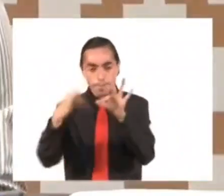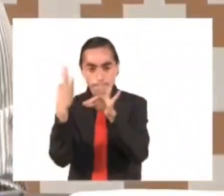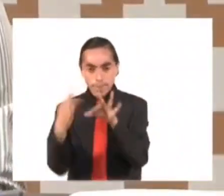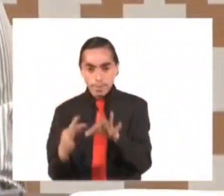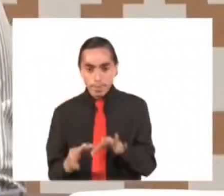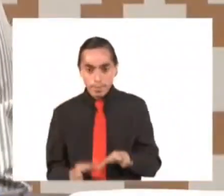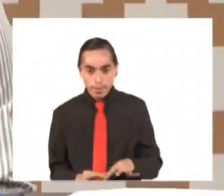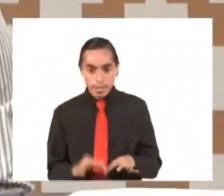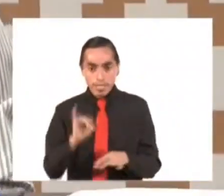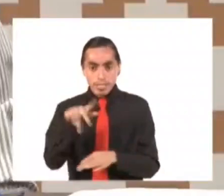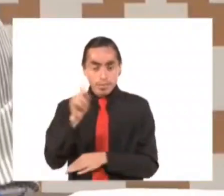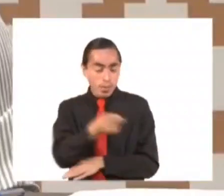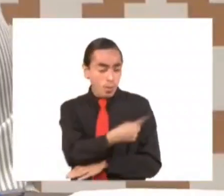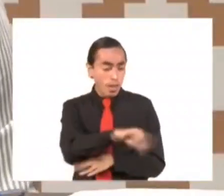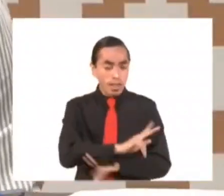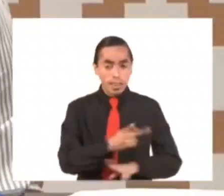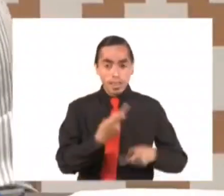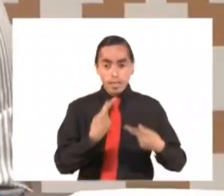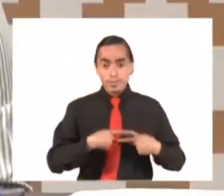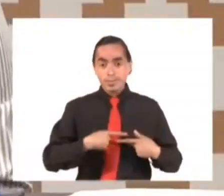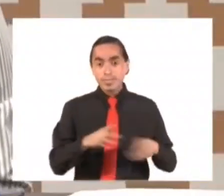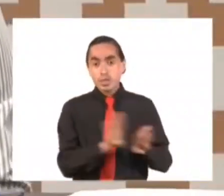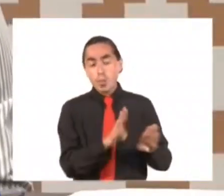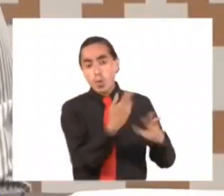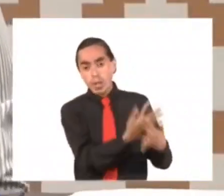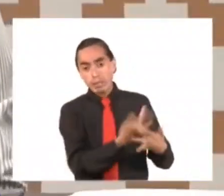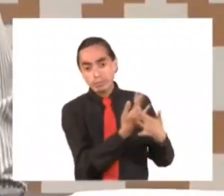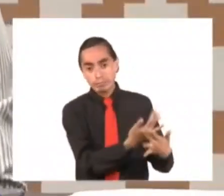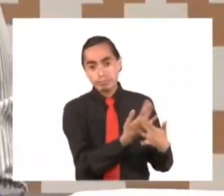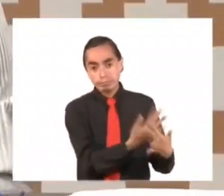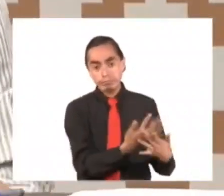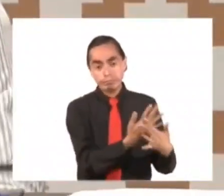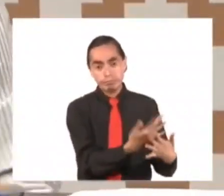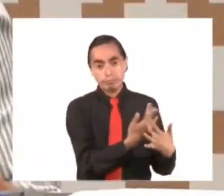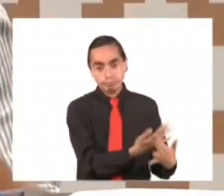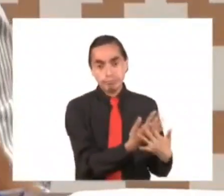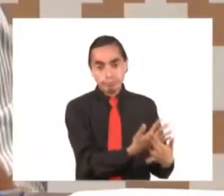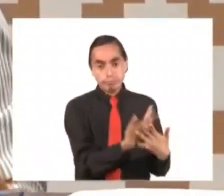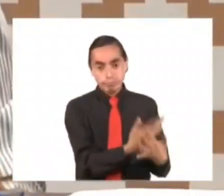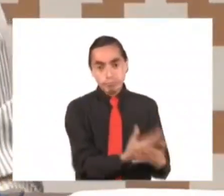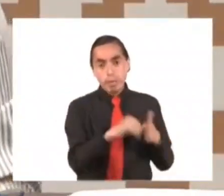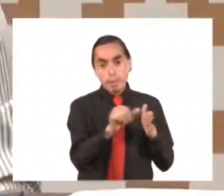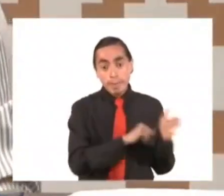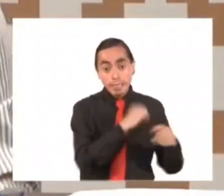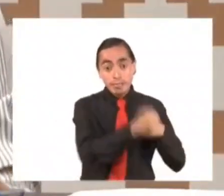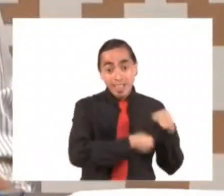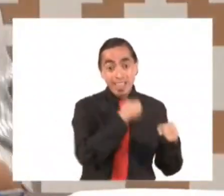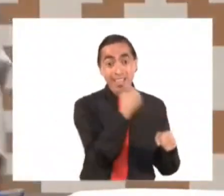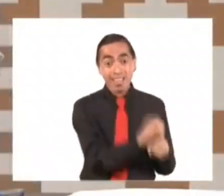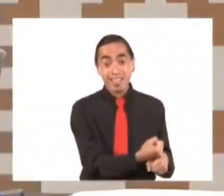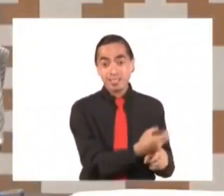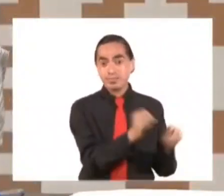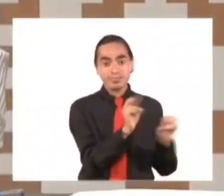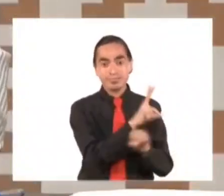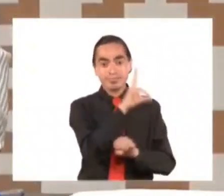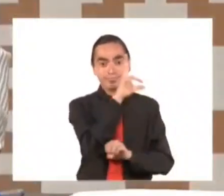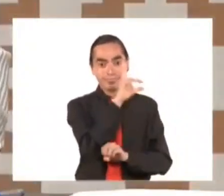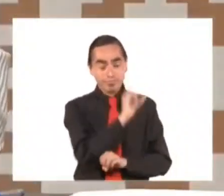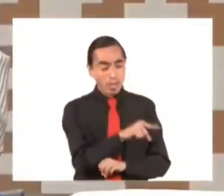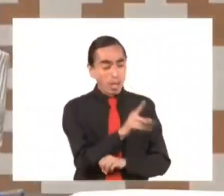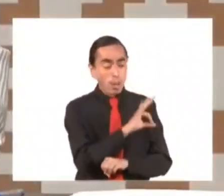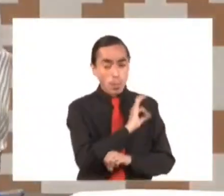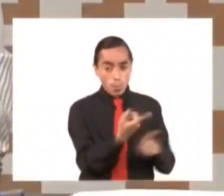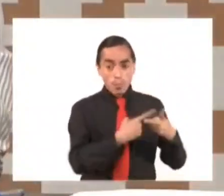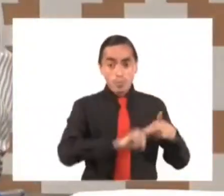no pone al ciudadano y al promovente como rehén de que la autoridad pase meses o años aprobándolo antes de poder